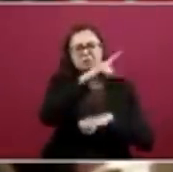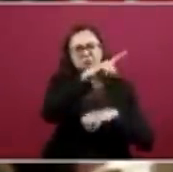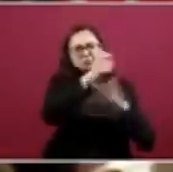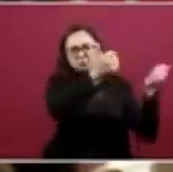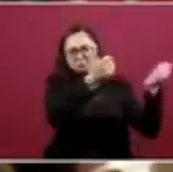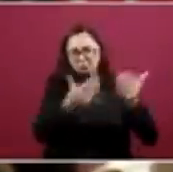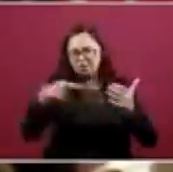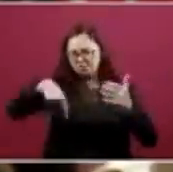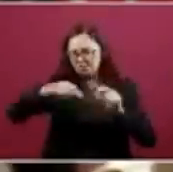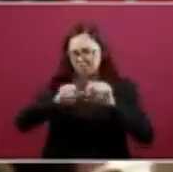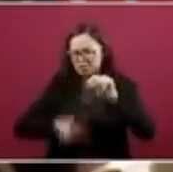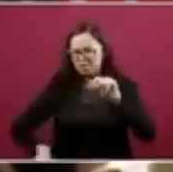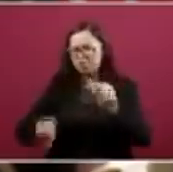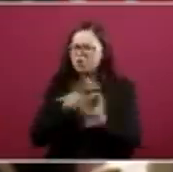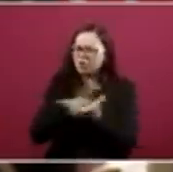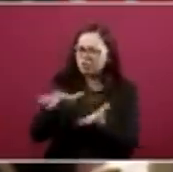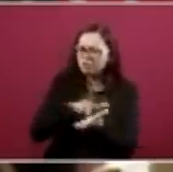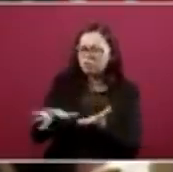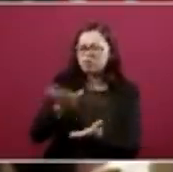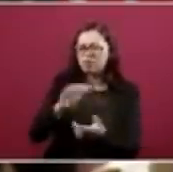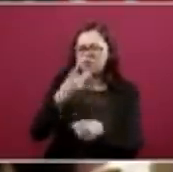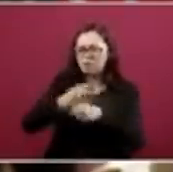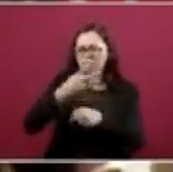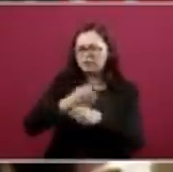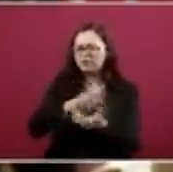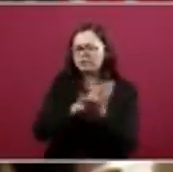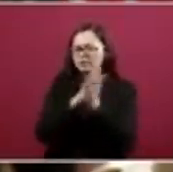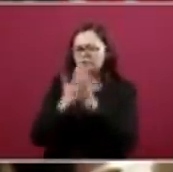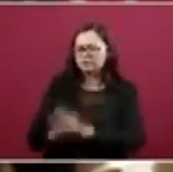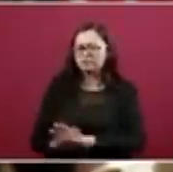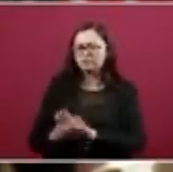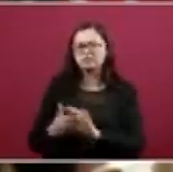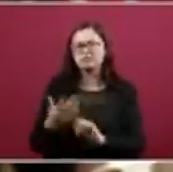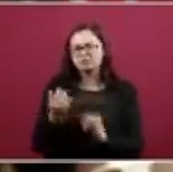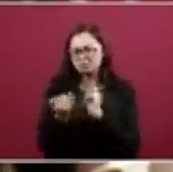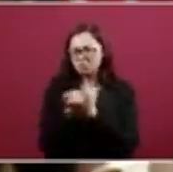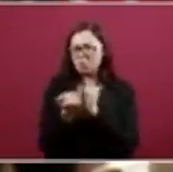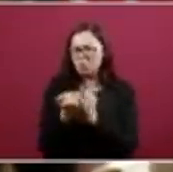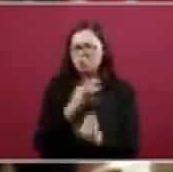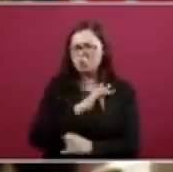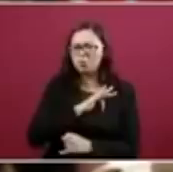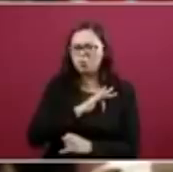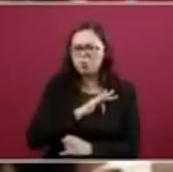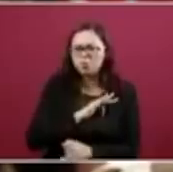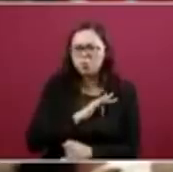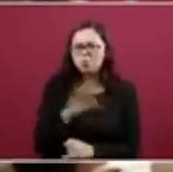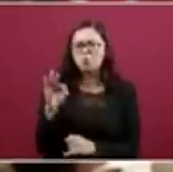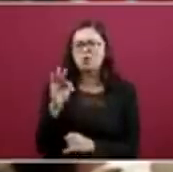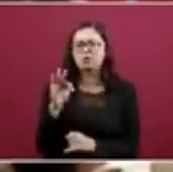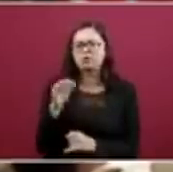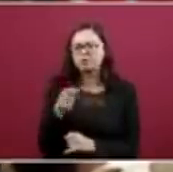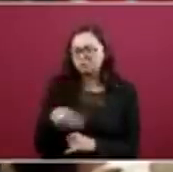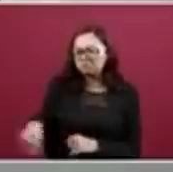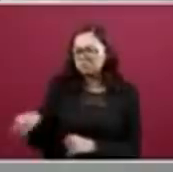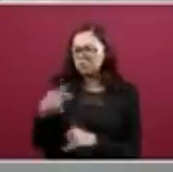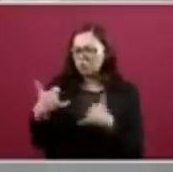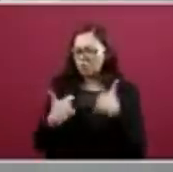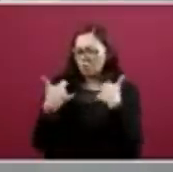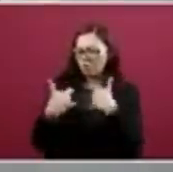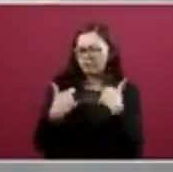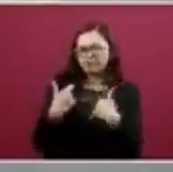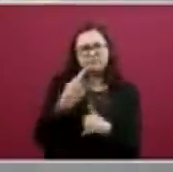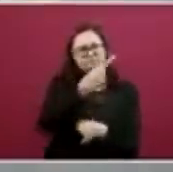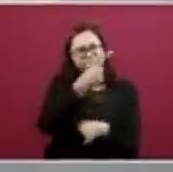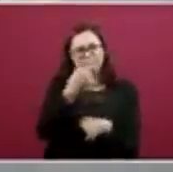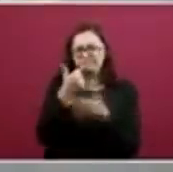hacia México. ¿Cómo ellos podrían convertirse también en mentores para estos pasantes, para estos jóvenes?